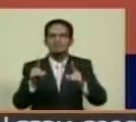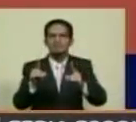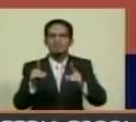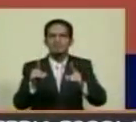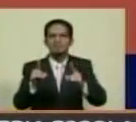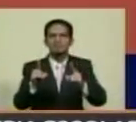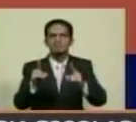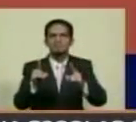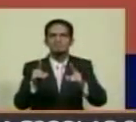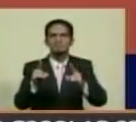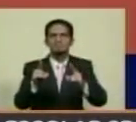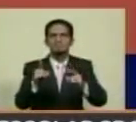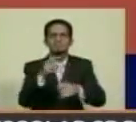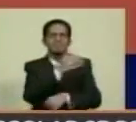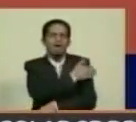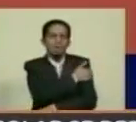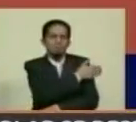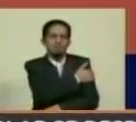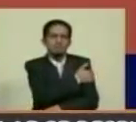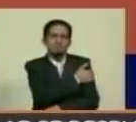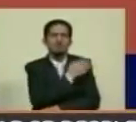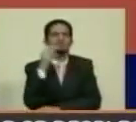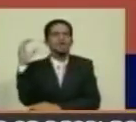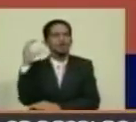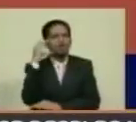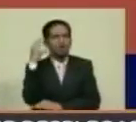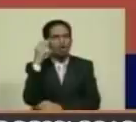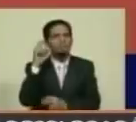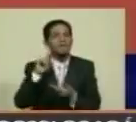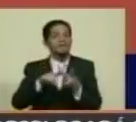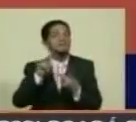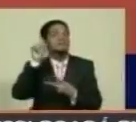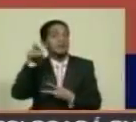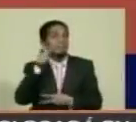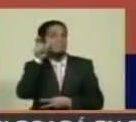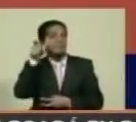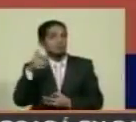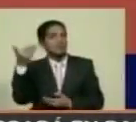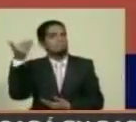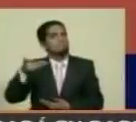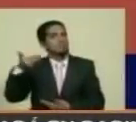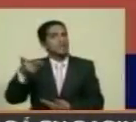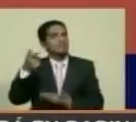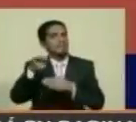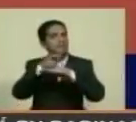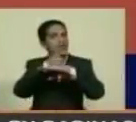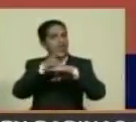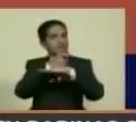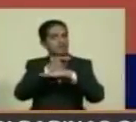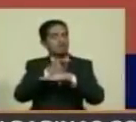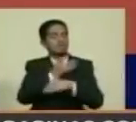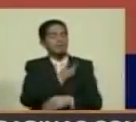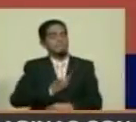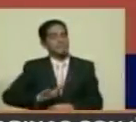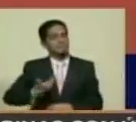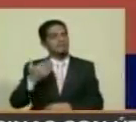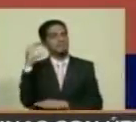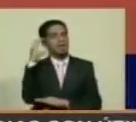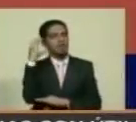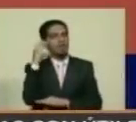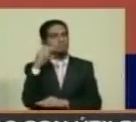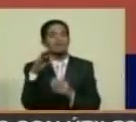de factores de la extrema derecha colombiana y funcionarios del gobierno de Juan Manuel Santos? Porque todo esto fue